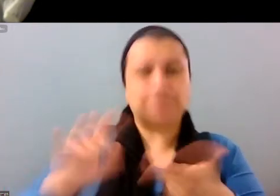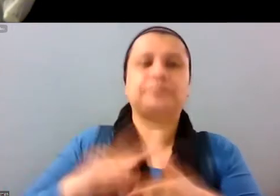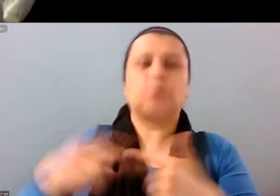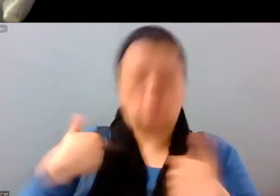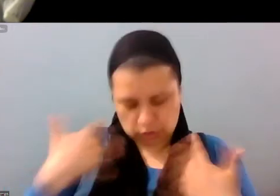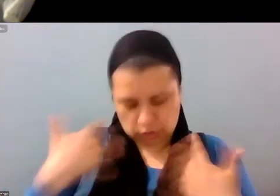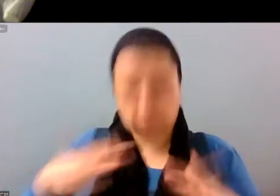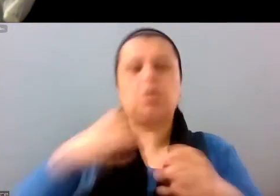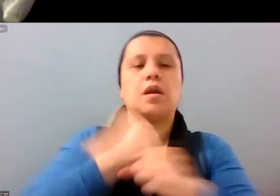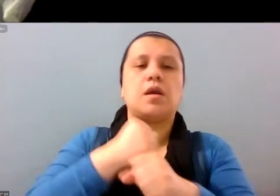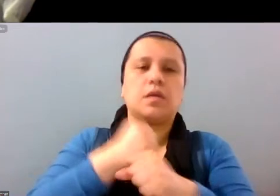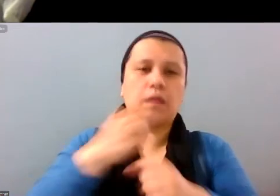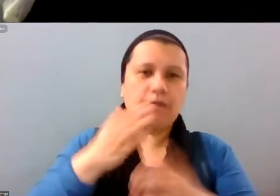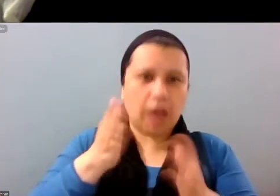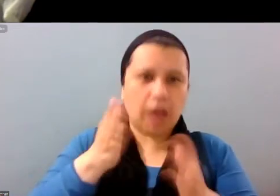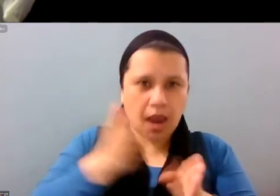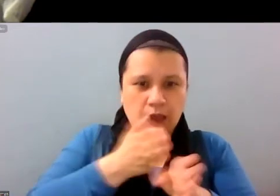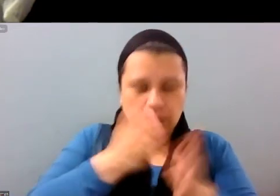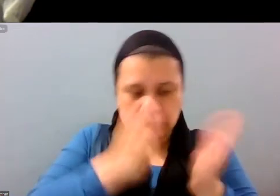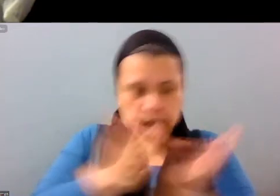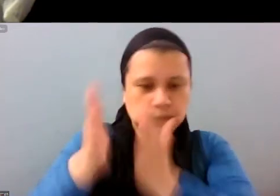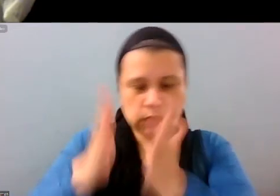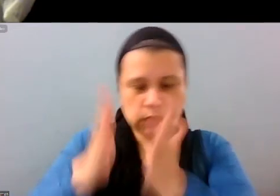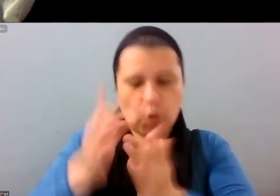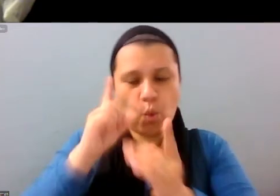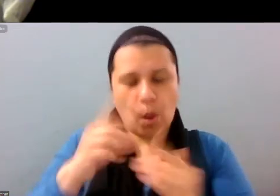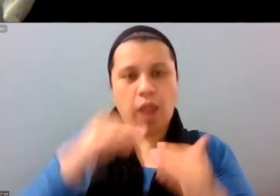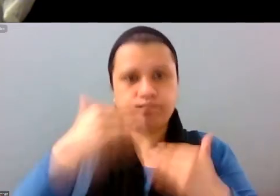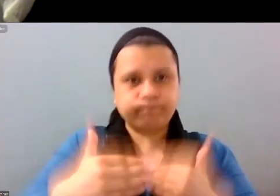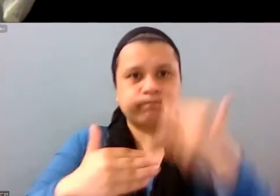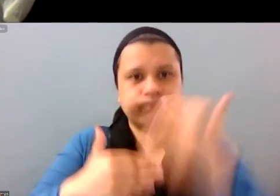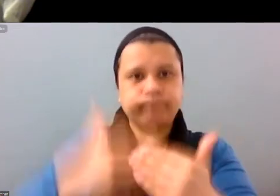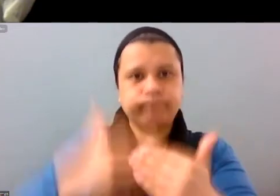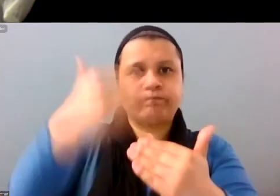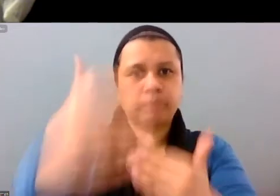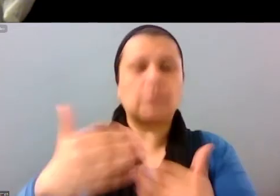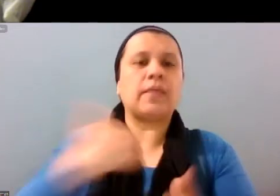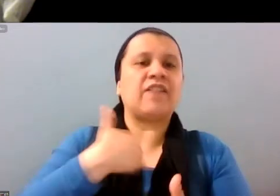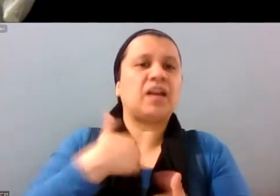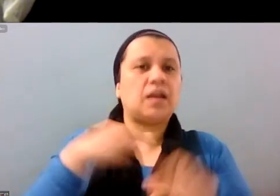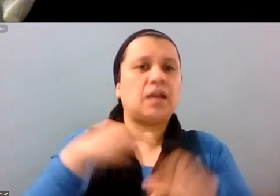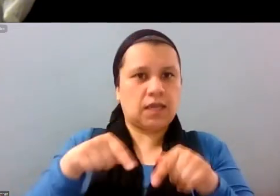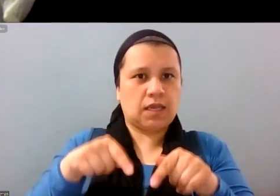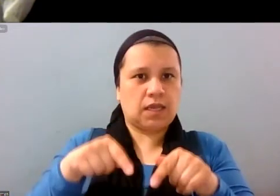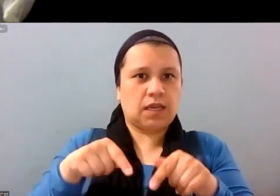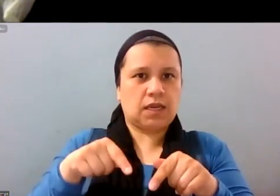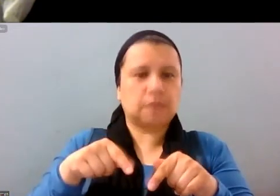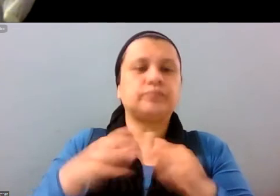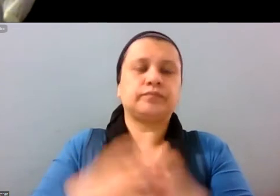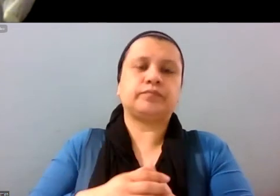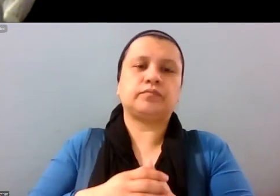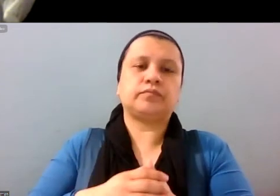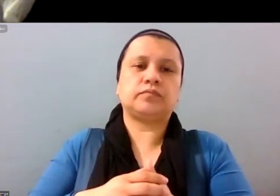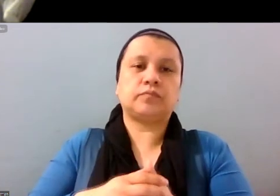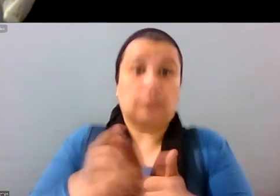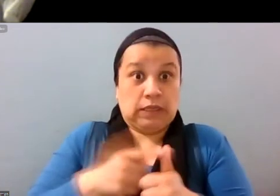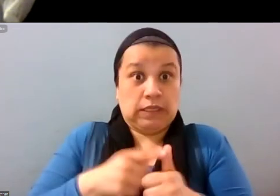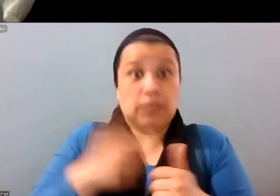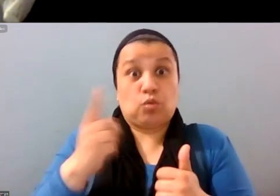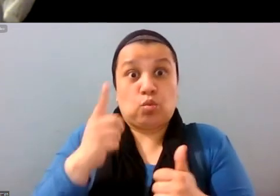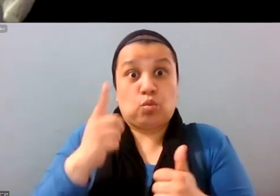delinear y todas y cada una de las fases que este proceso va a conllevar una de ellas recordemos que está